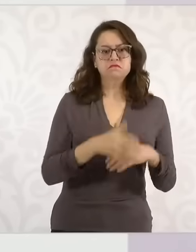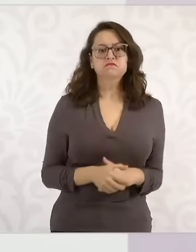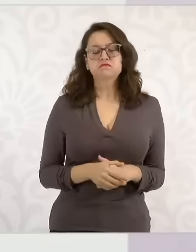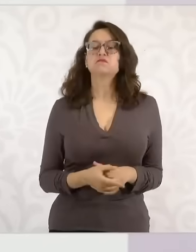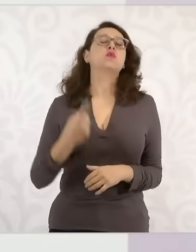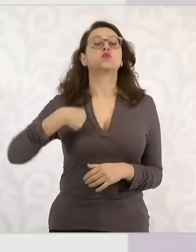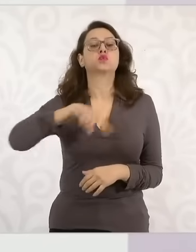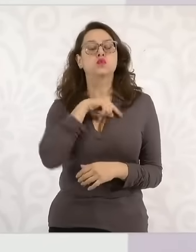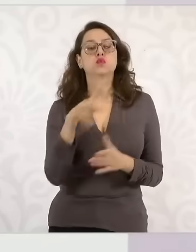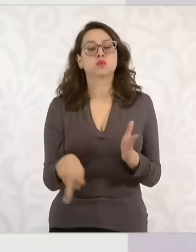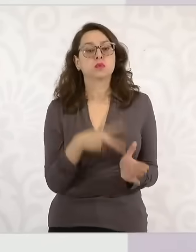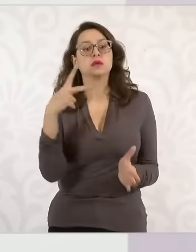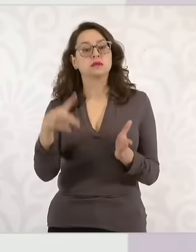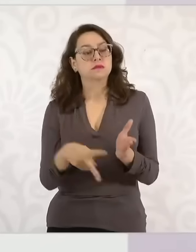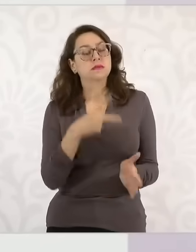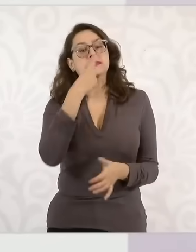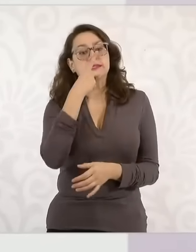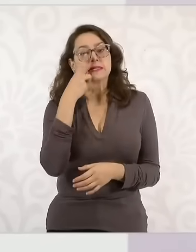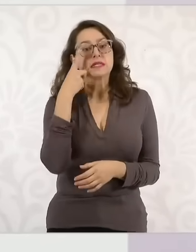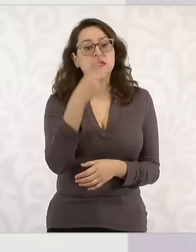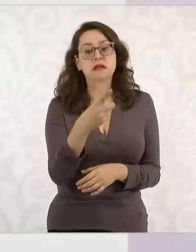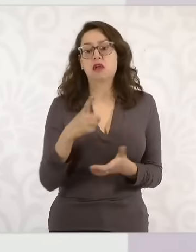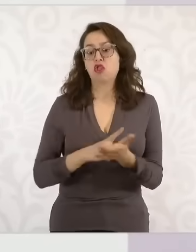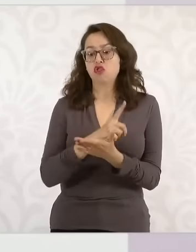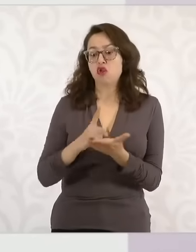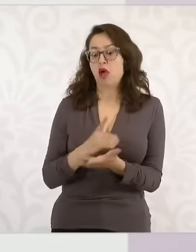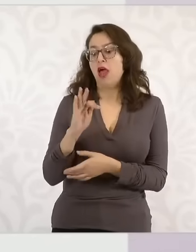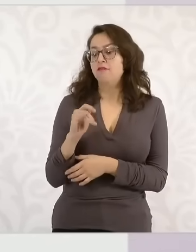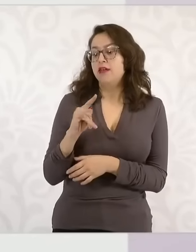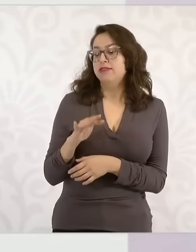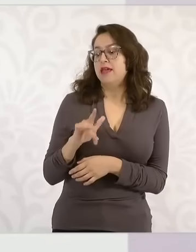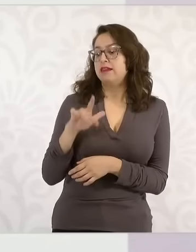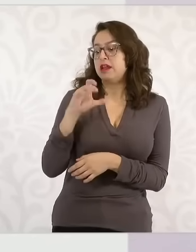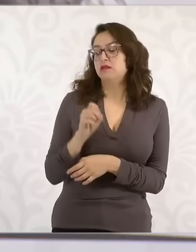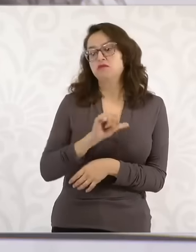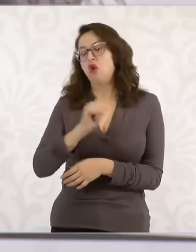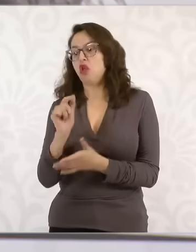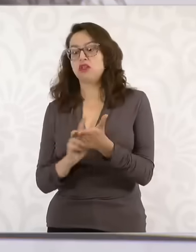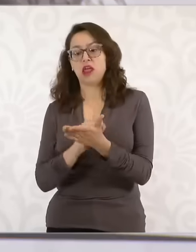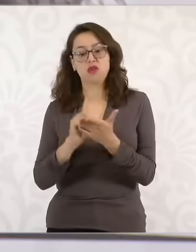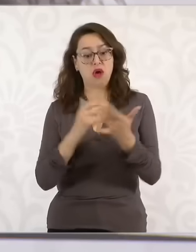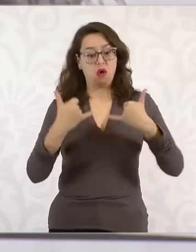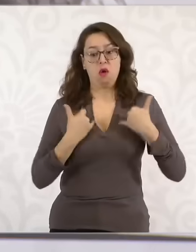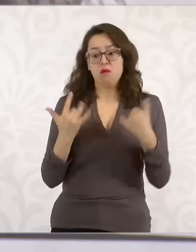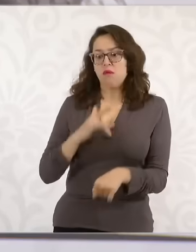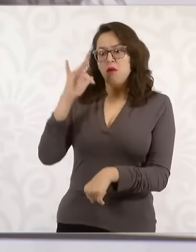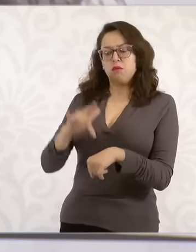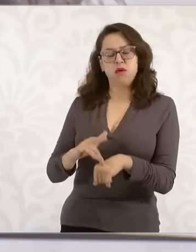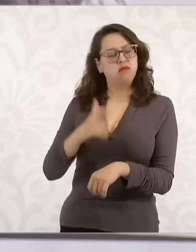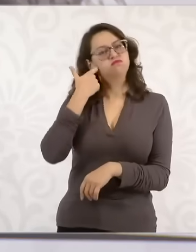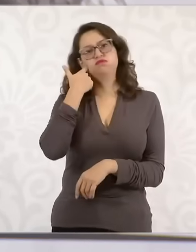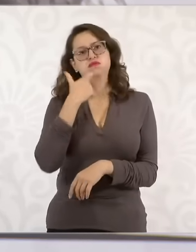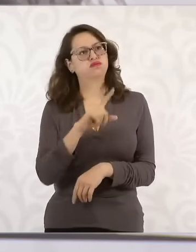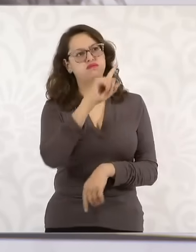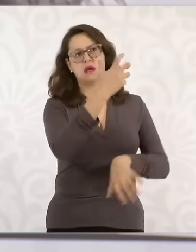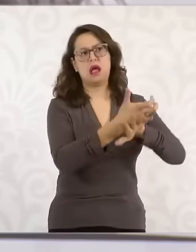otras ocasiones, no queremos que el fentanilo ni ninguna droga se acerque a ningún joven, ni en Estados